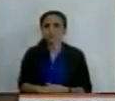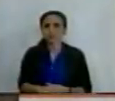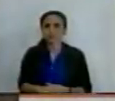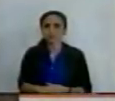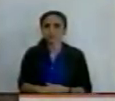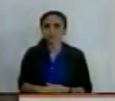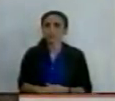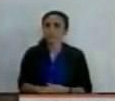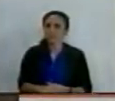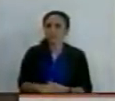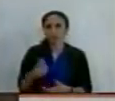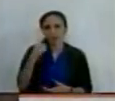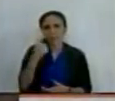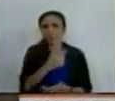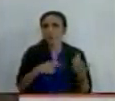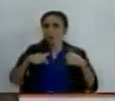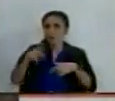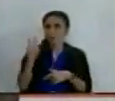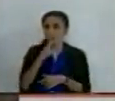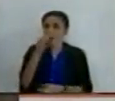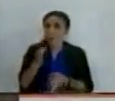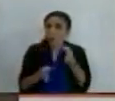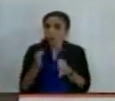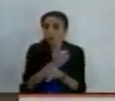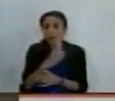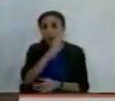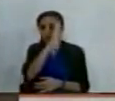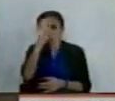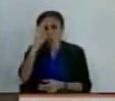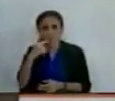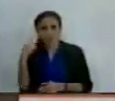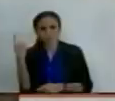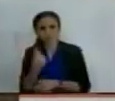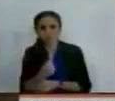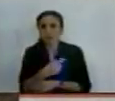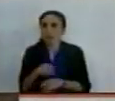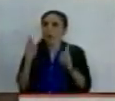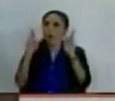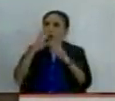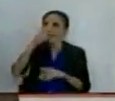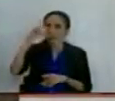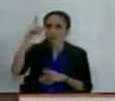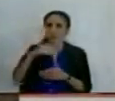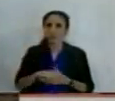m h o en venezuela la justicia se lo que diosdado cabello ordena dios te oiga